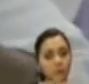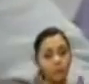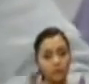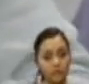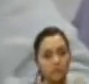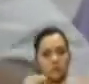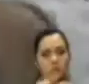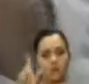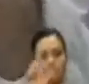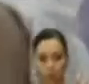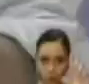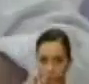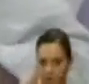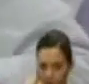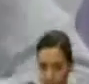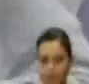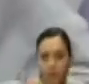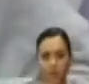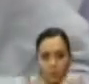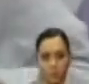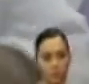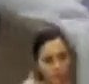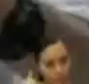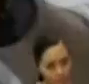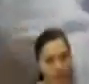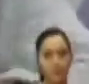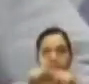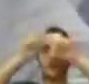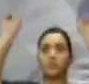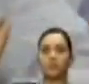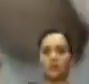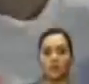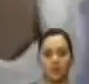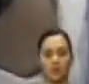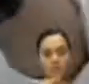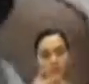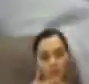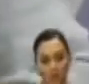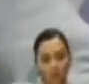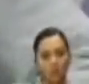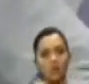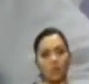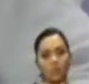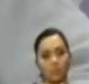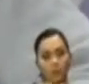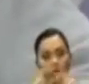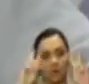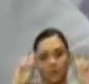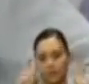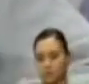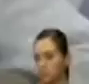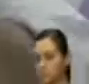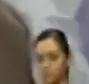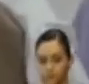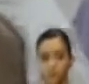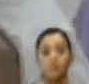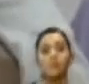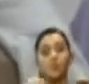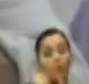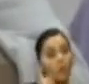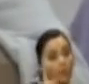un buen laboratorio, con buenos equipos, con pantallas electrónicas, con áreas deportivas, etc. Por eso estamos